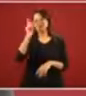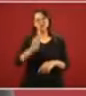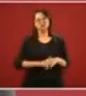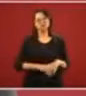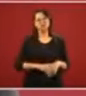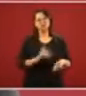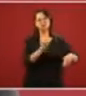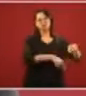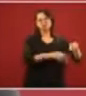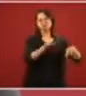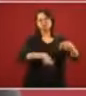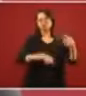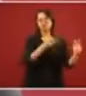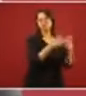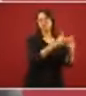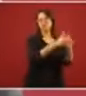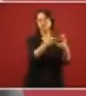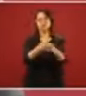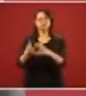No acepto eso.